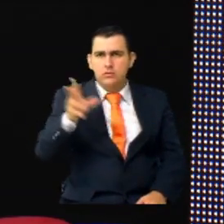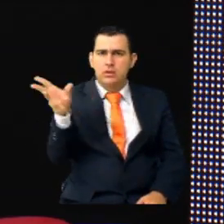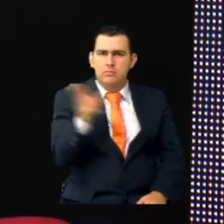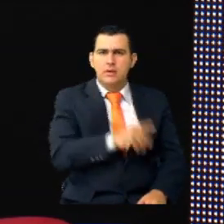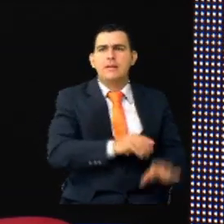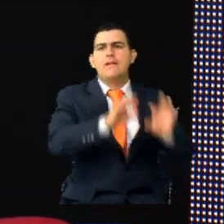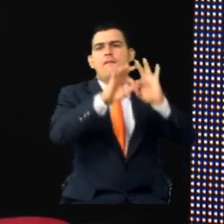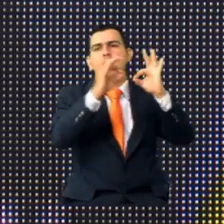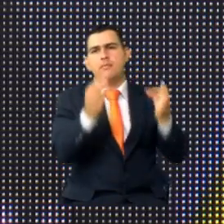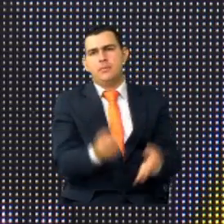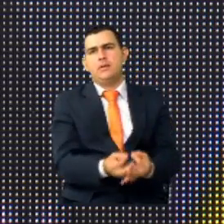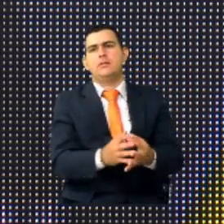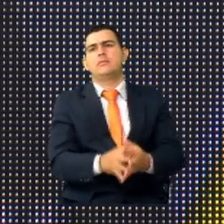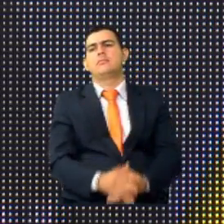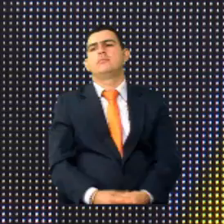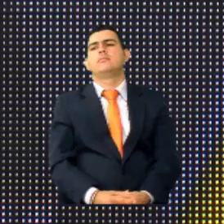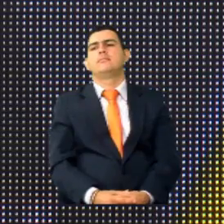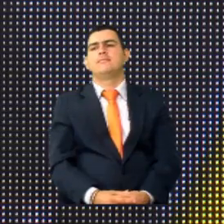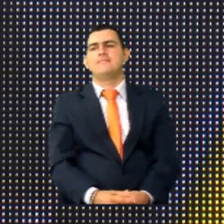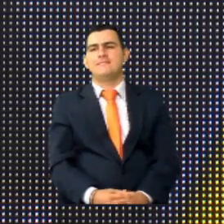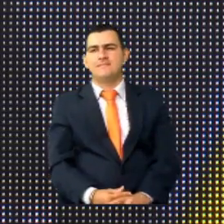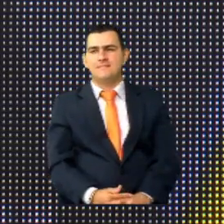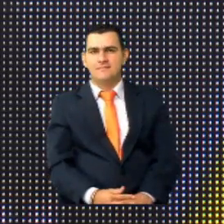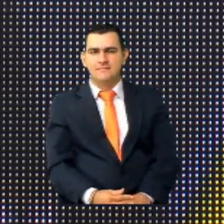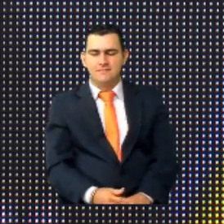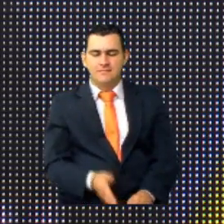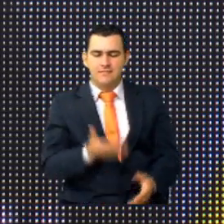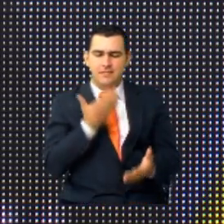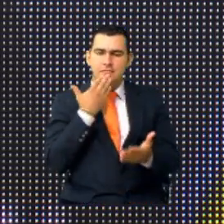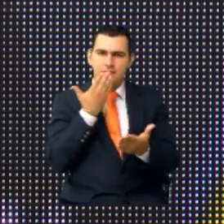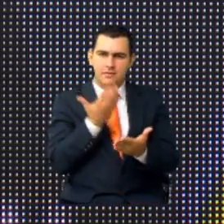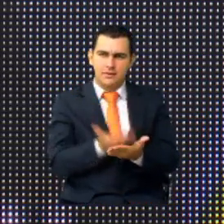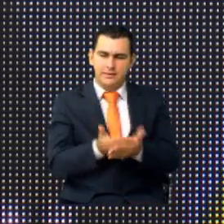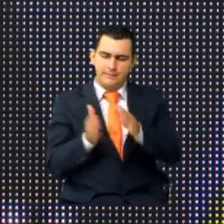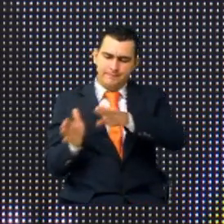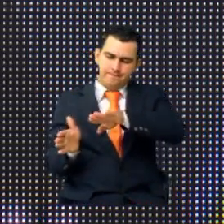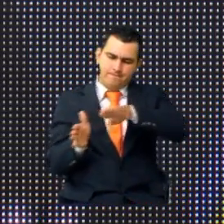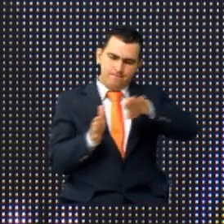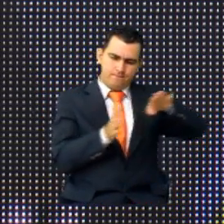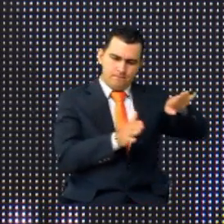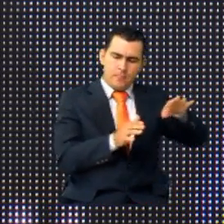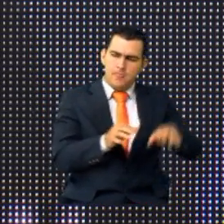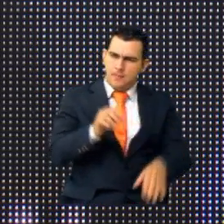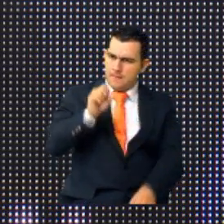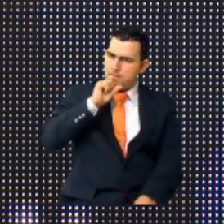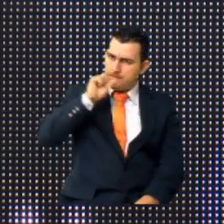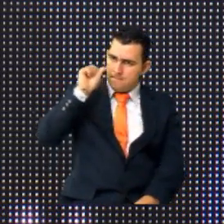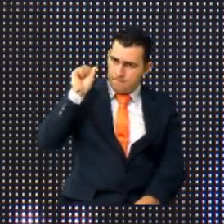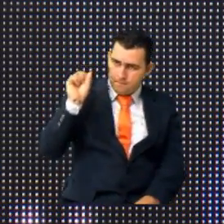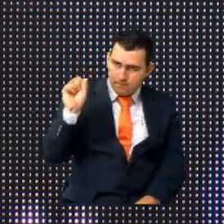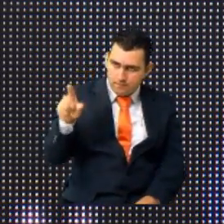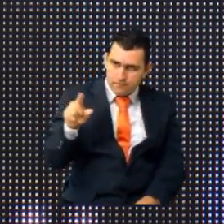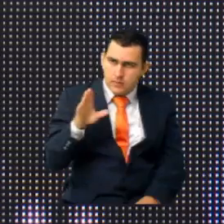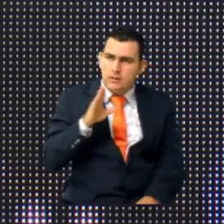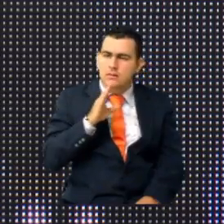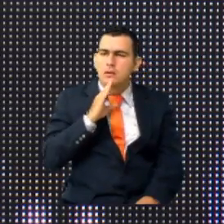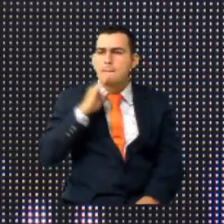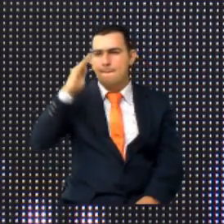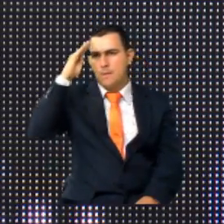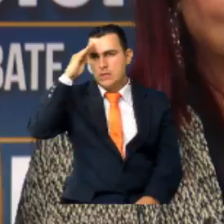familia. Gracias, candidato. El turno ahora es para preguntar por parte de la periodista Yanis Rueda al candidato Horacio